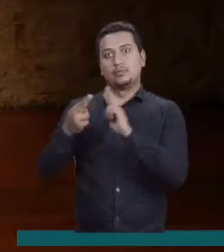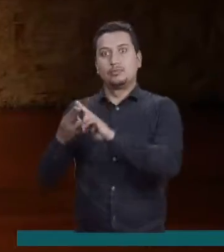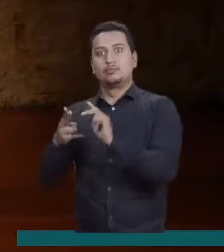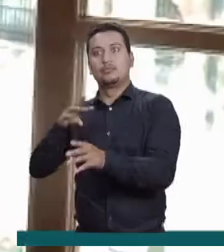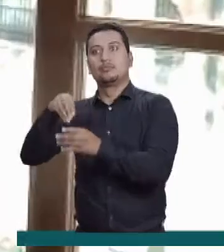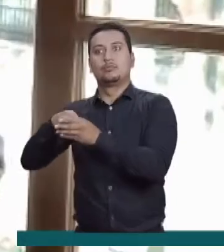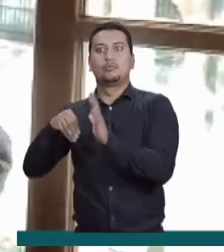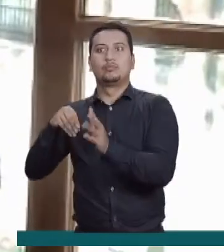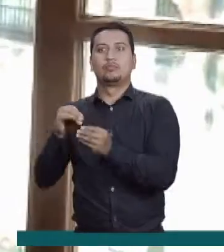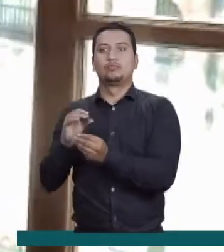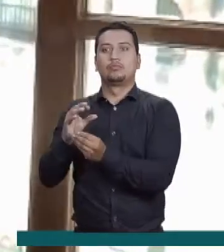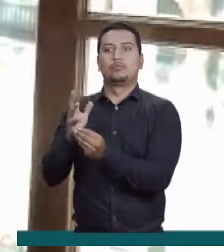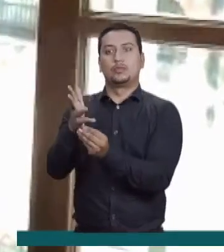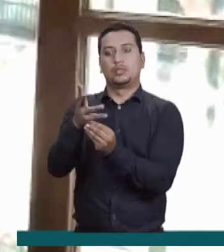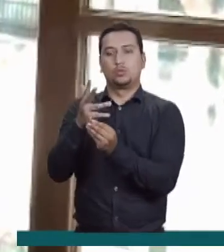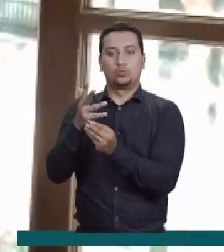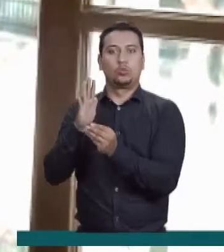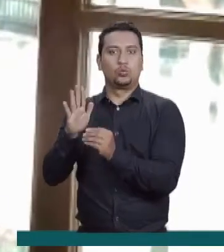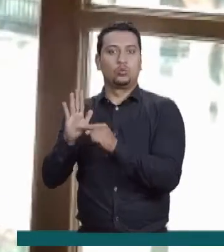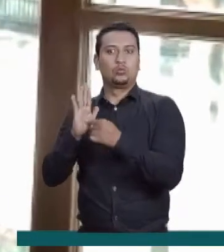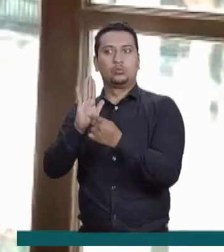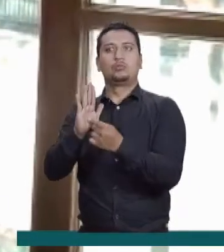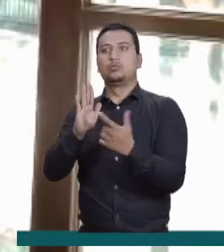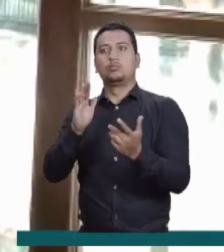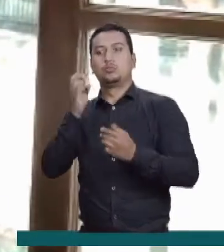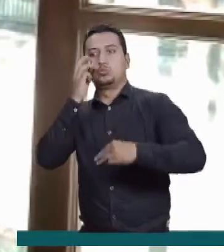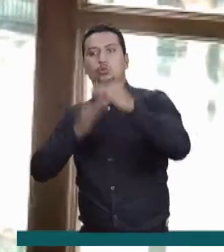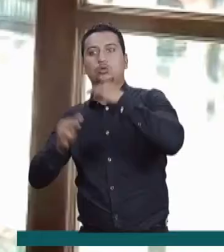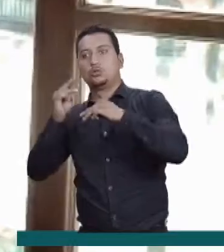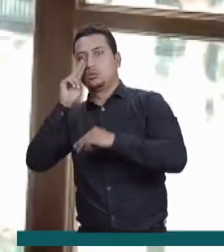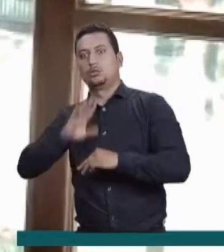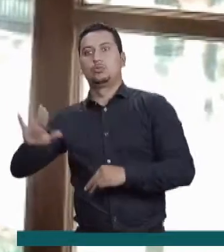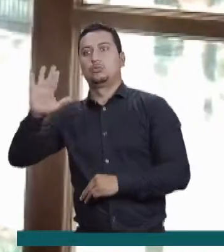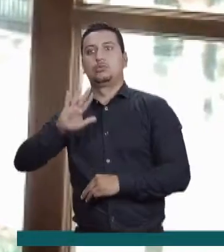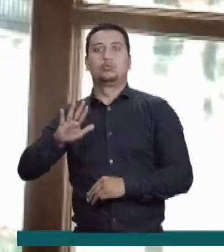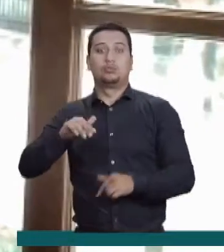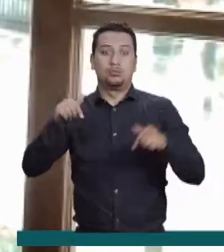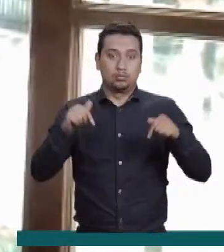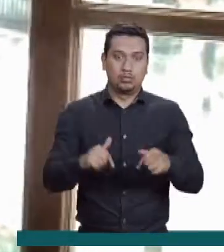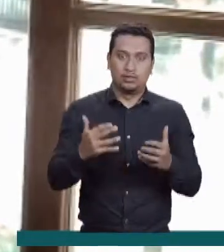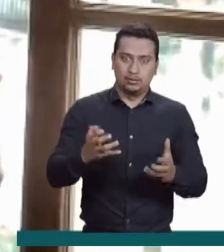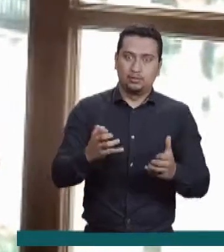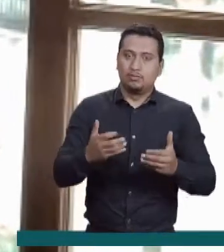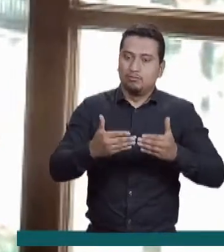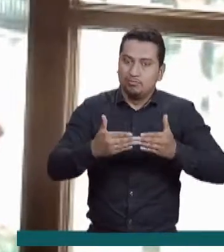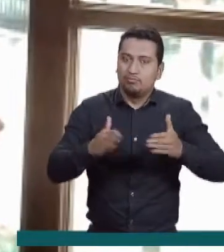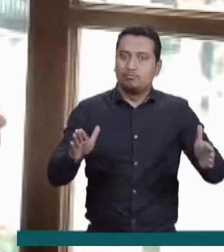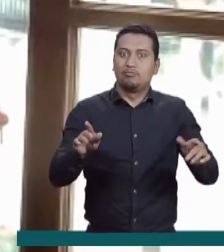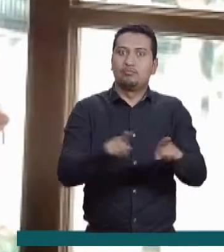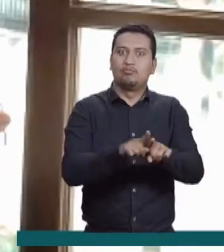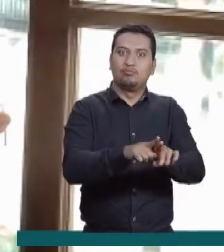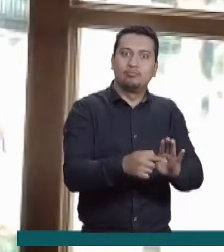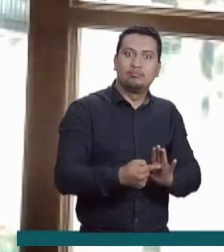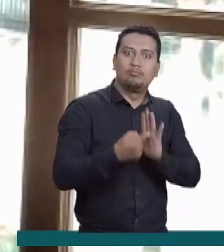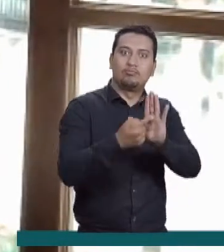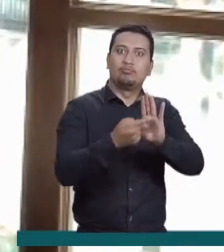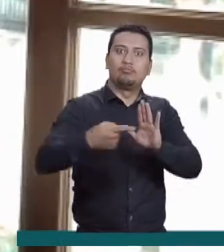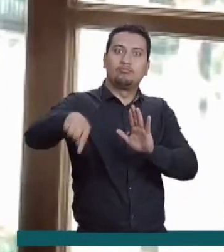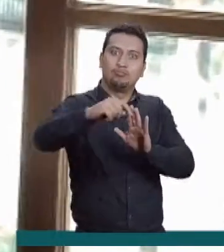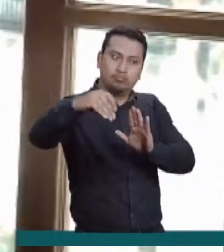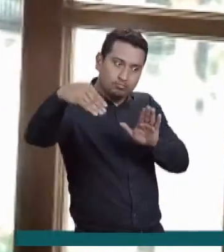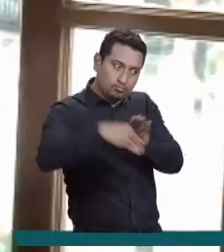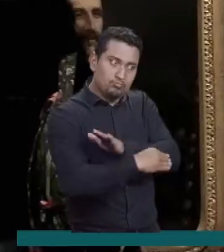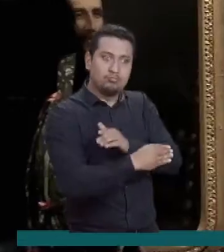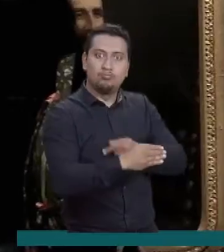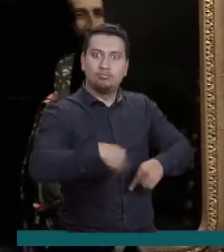Nacional. Definitivamente darles una voz en el museo, no solamente darles un espacio, que es abrirles las puertas del museo para que lo recorran, sino